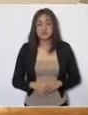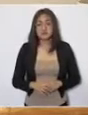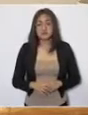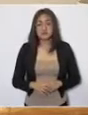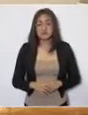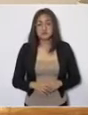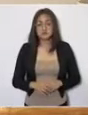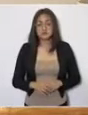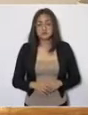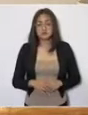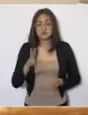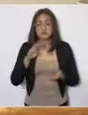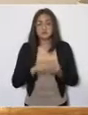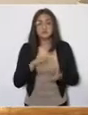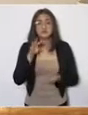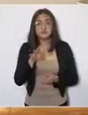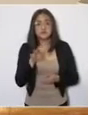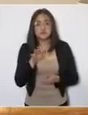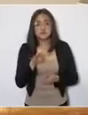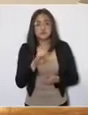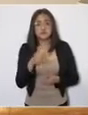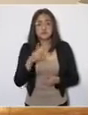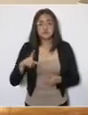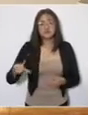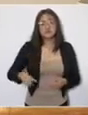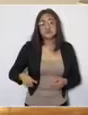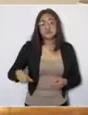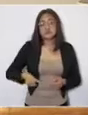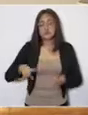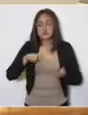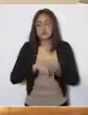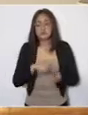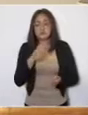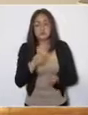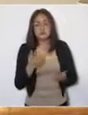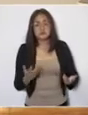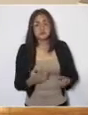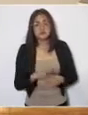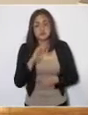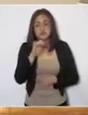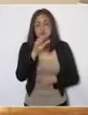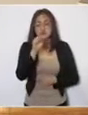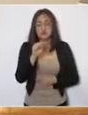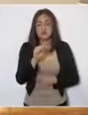2019 en el gobierno interino seas